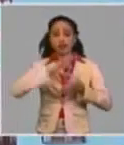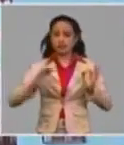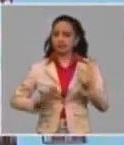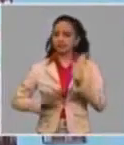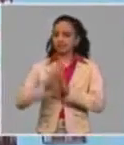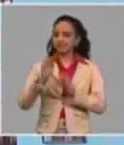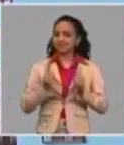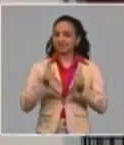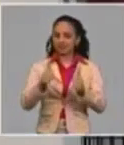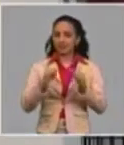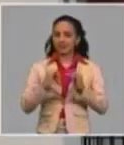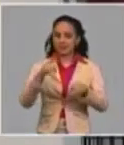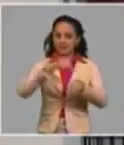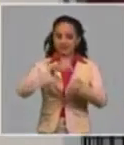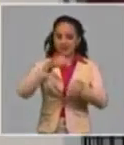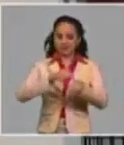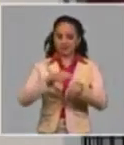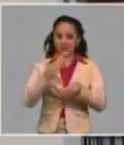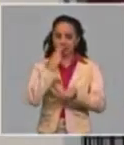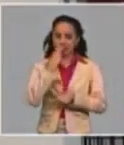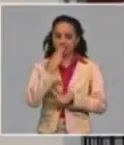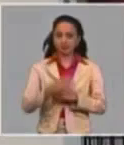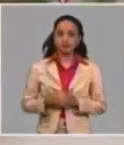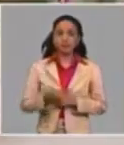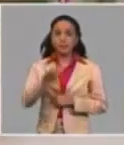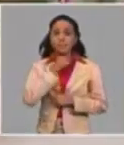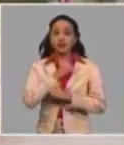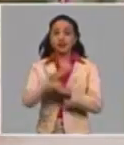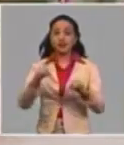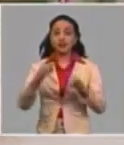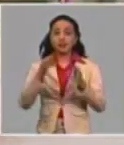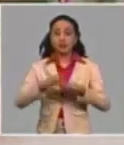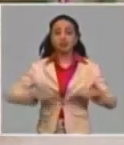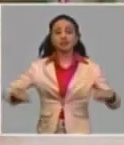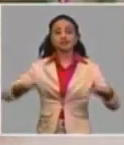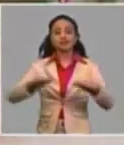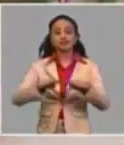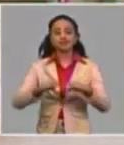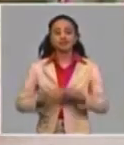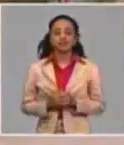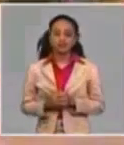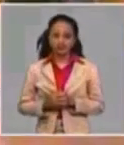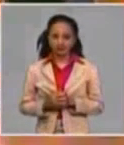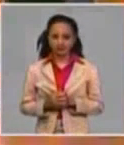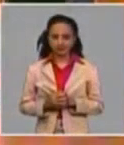según el cronograma. Yosmara Martínez, especial para la Mesa Redonda.